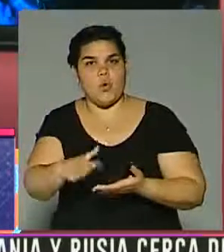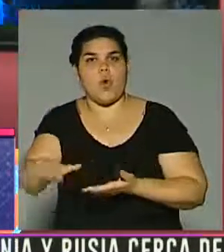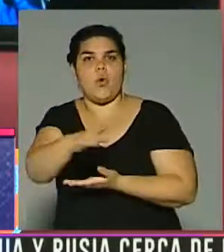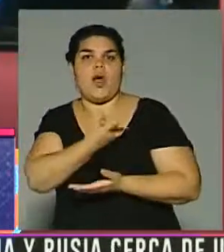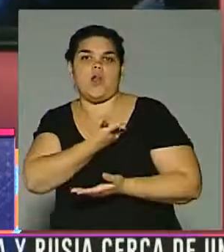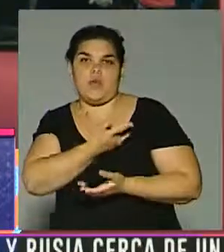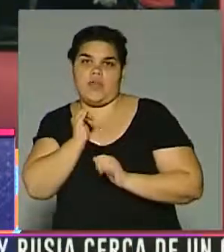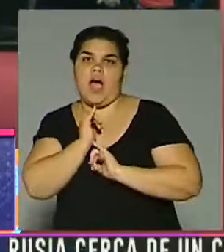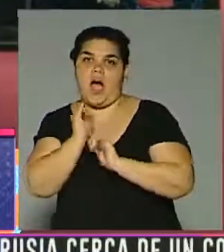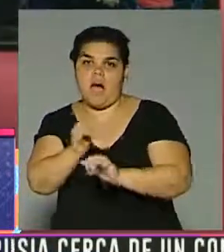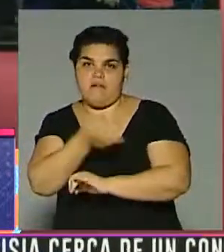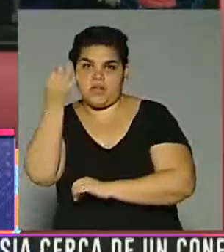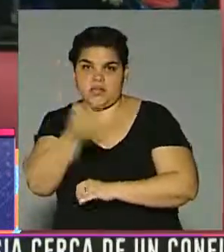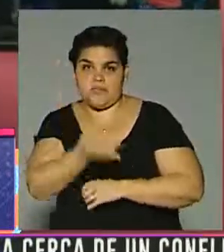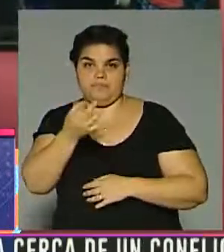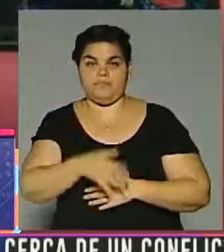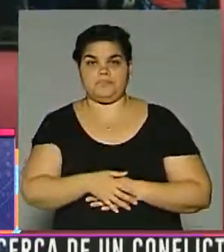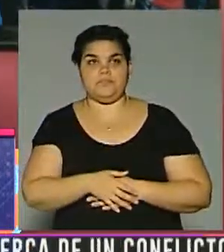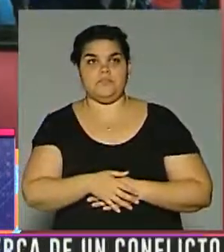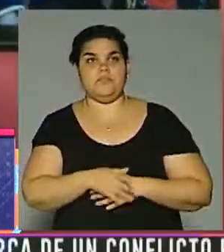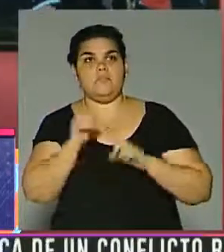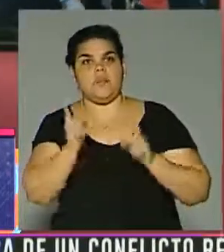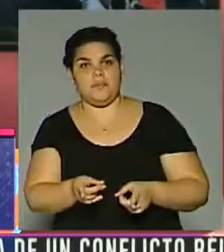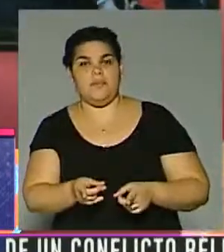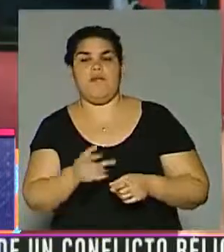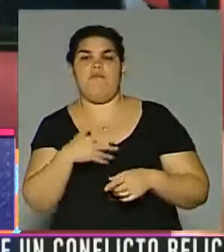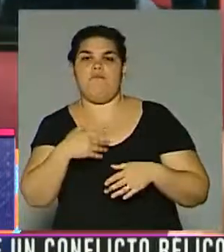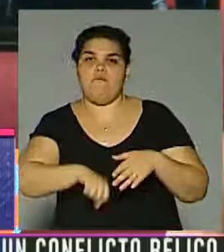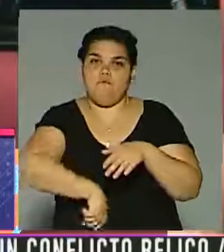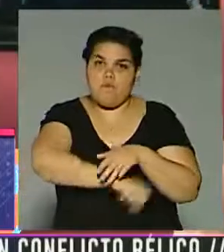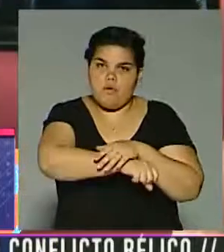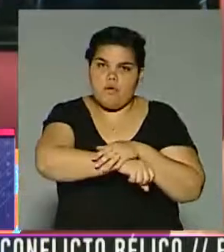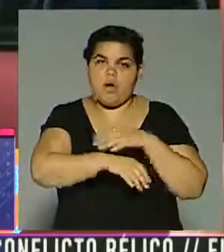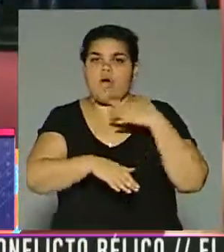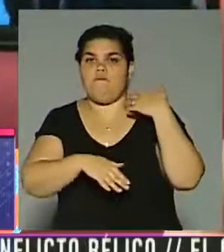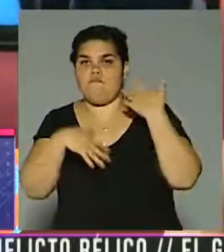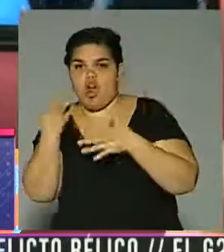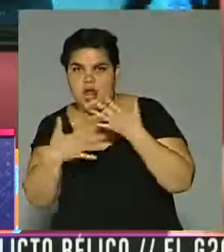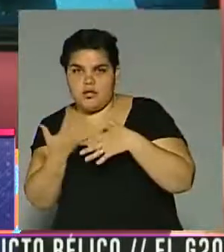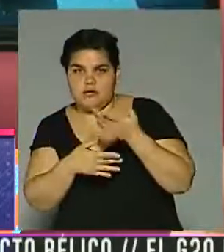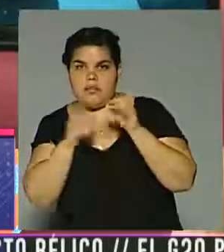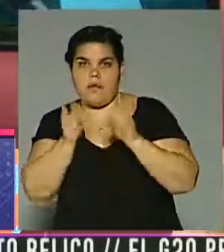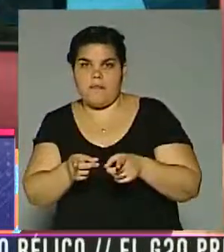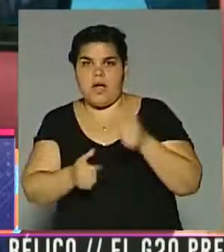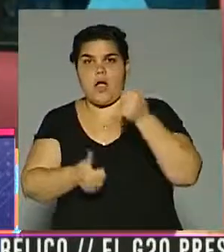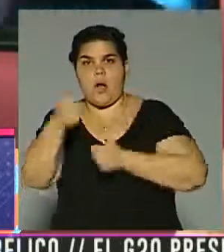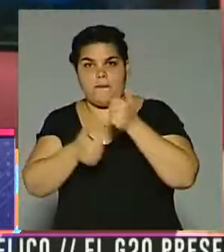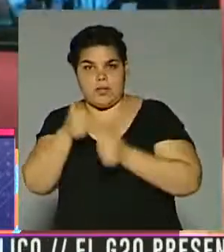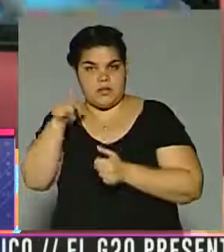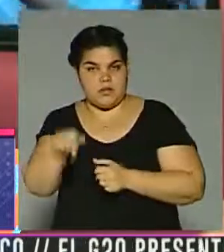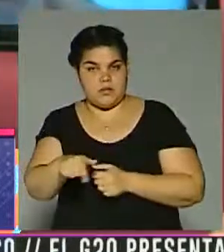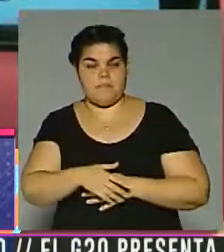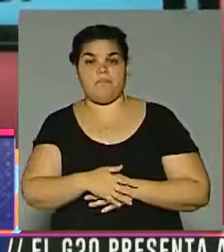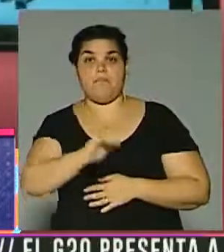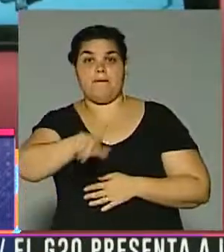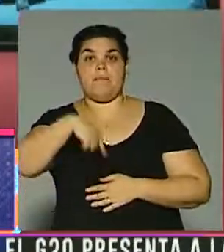cosa, Claudia, porque esto tiene que ver con nuestro fútbol, con la violencia y, en cierta medida, con este partido. Mañana